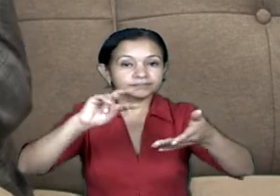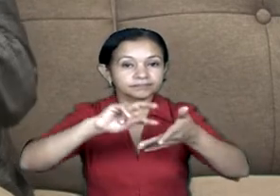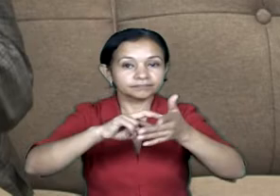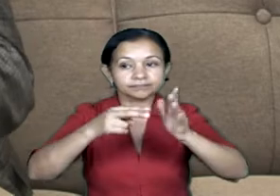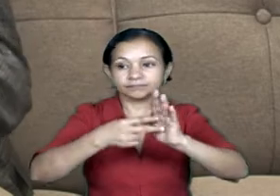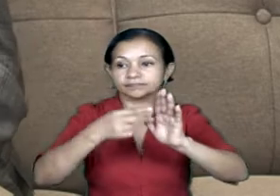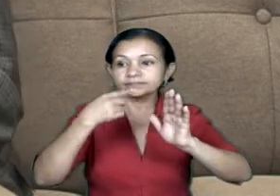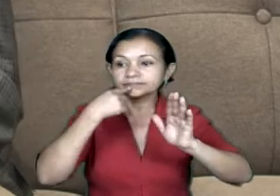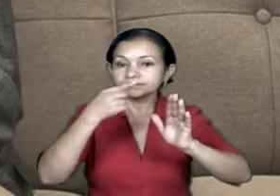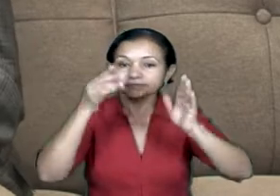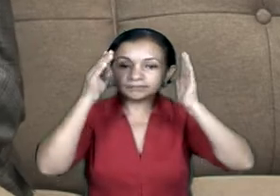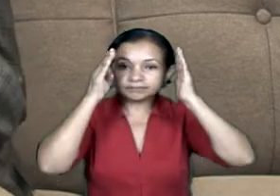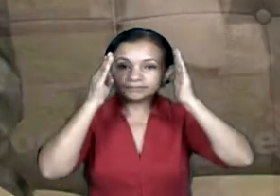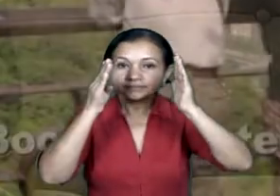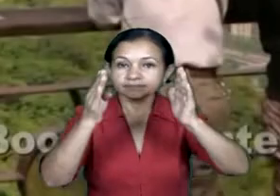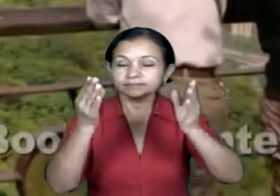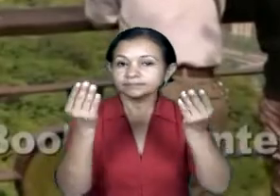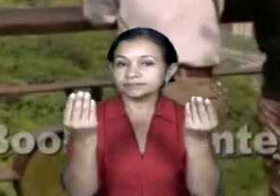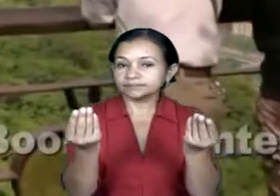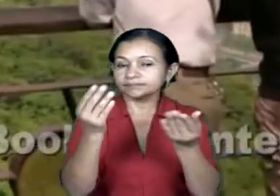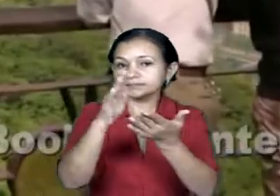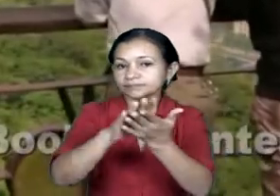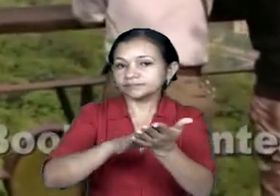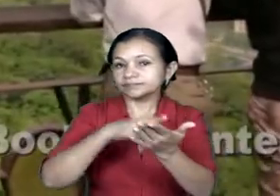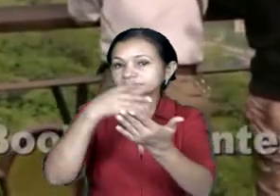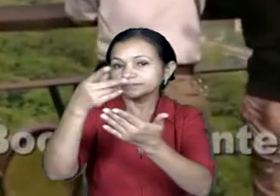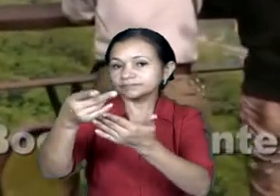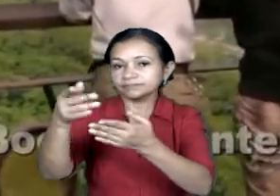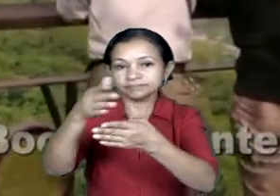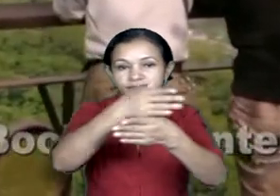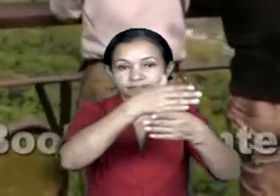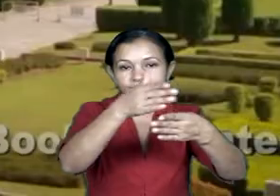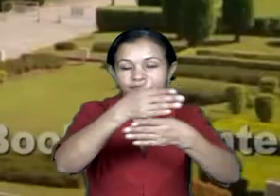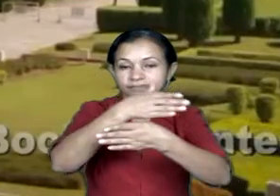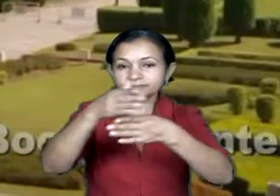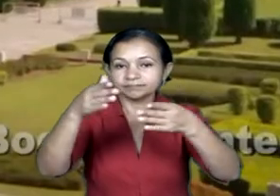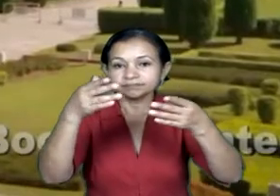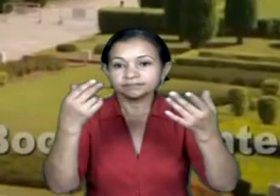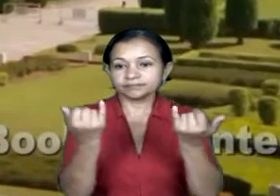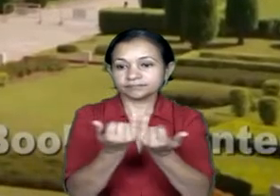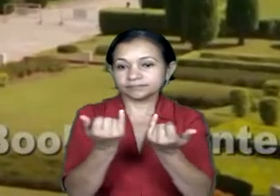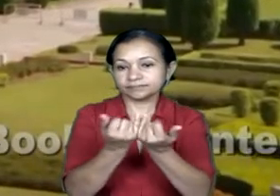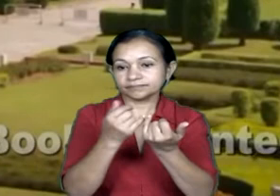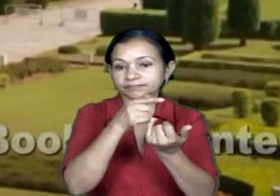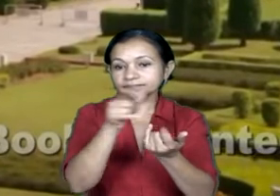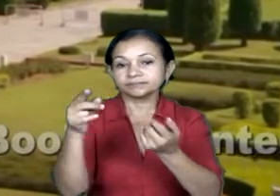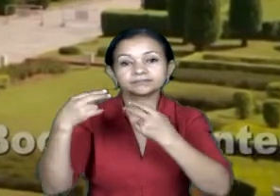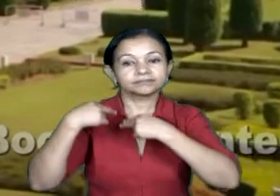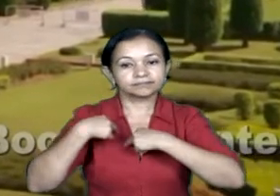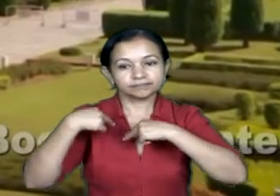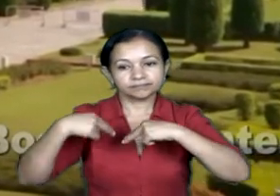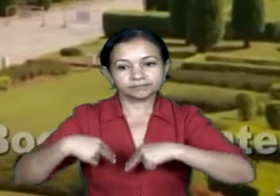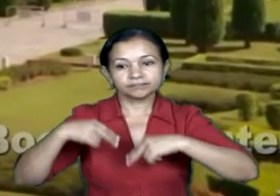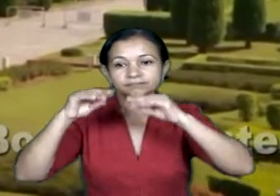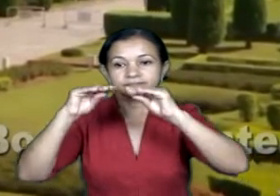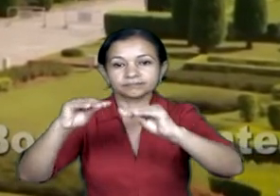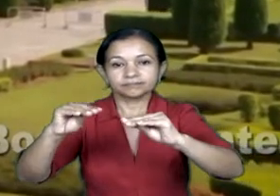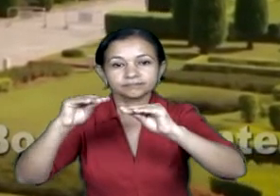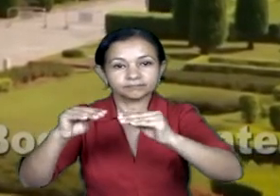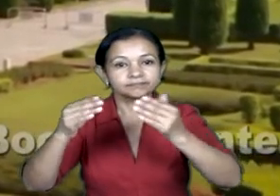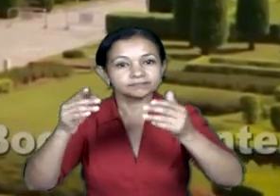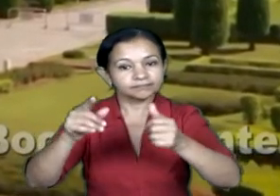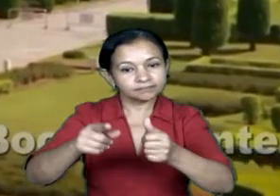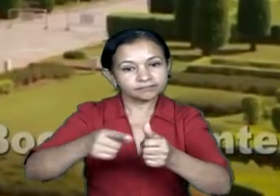hemos enfocado muchos programas en la capacitación de los recursos humanos. Y claro, primero